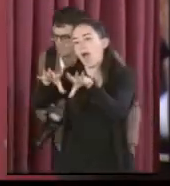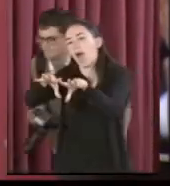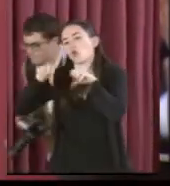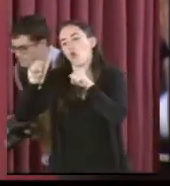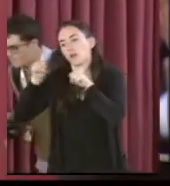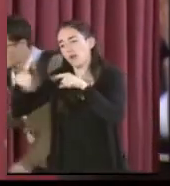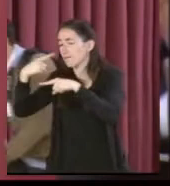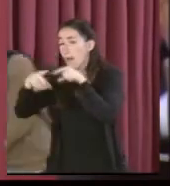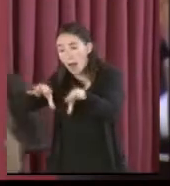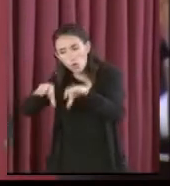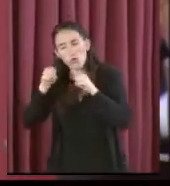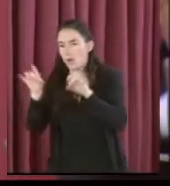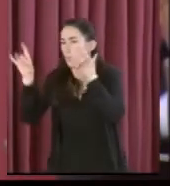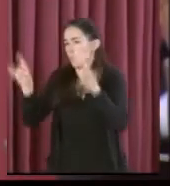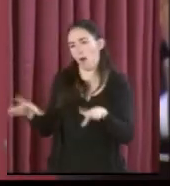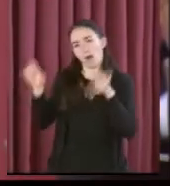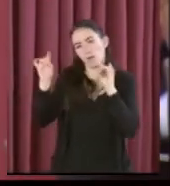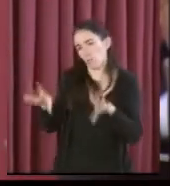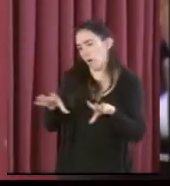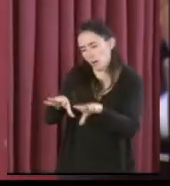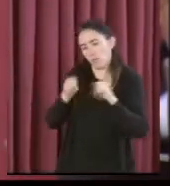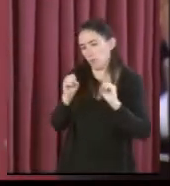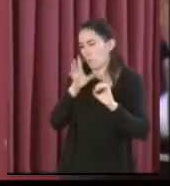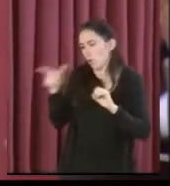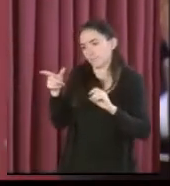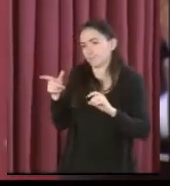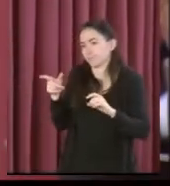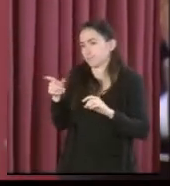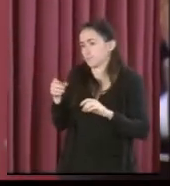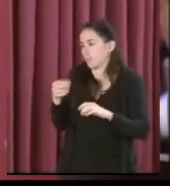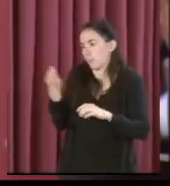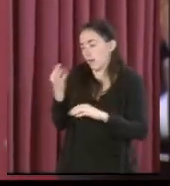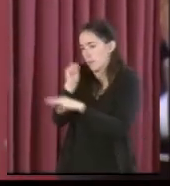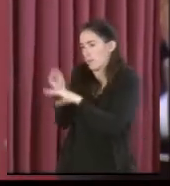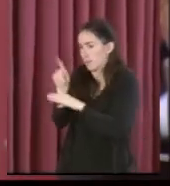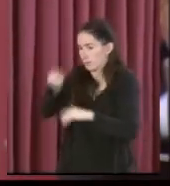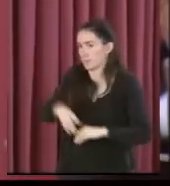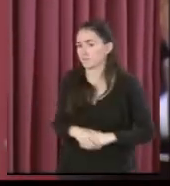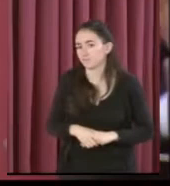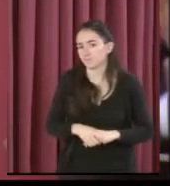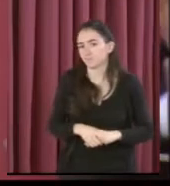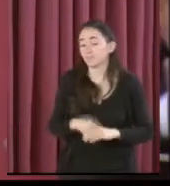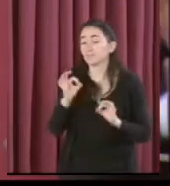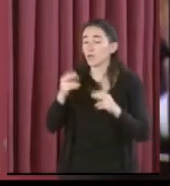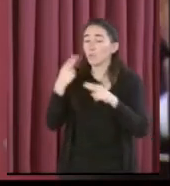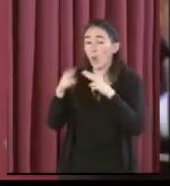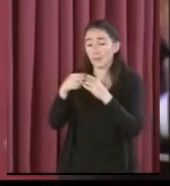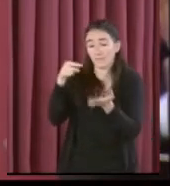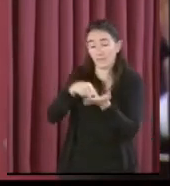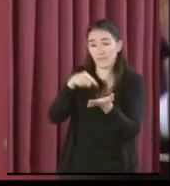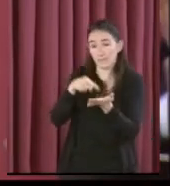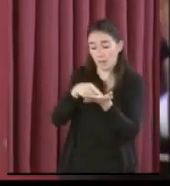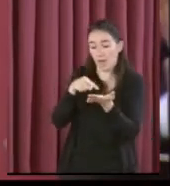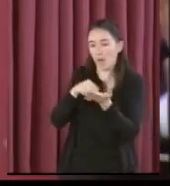labor comprometida para esta sociedad. Las medidas fiscales orientadas a familias numerosas y de acogida